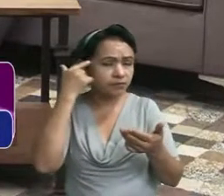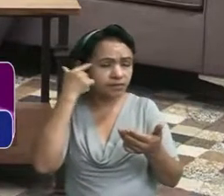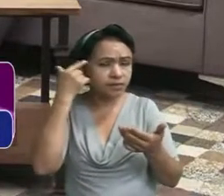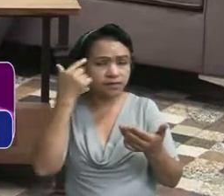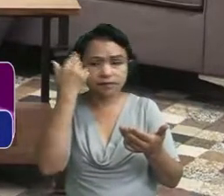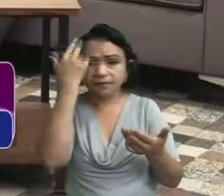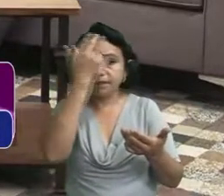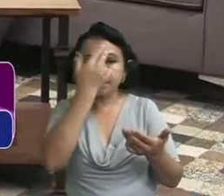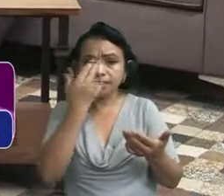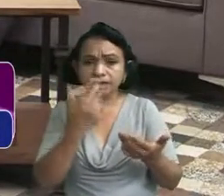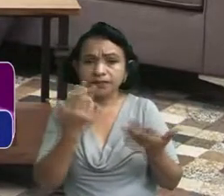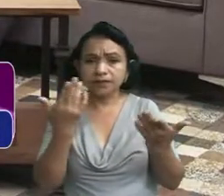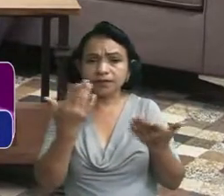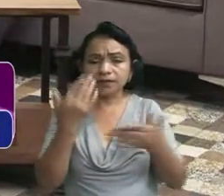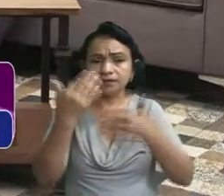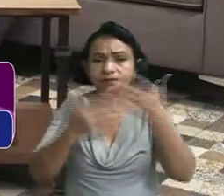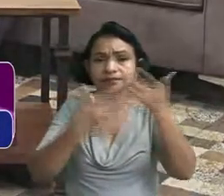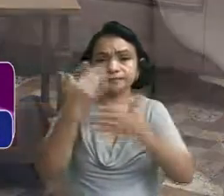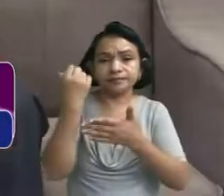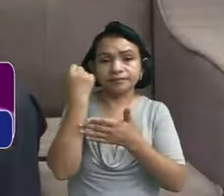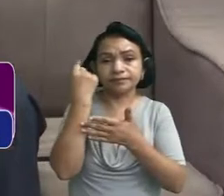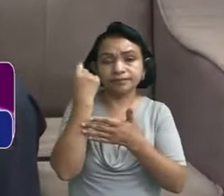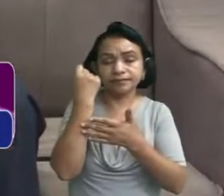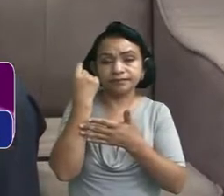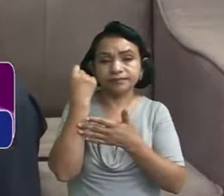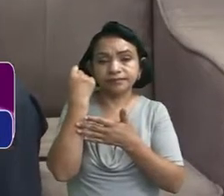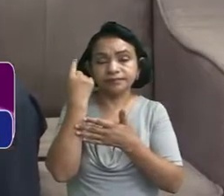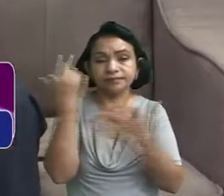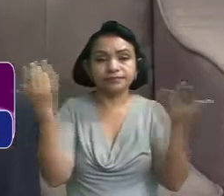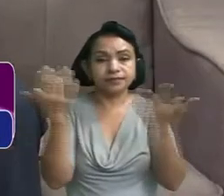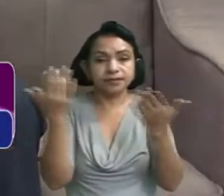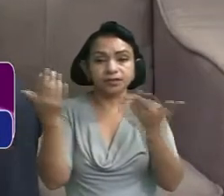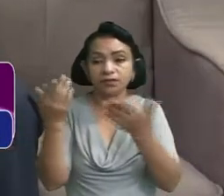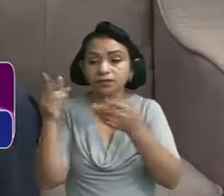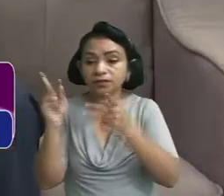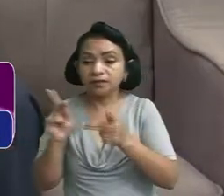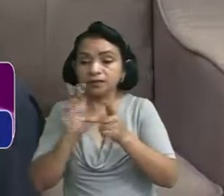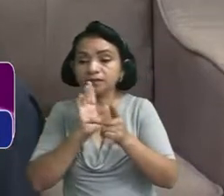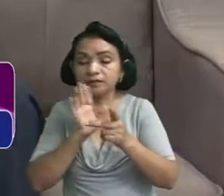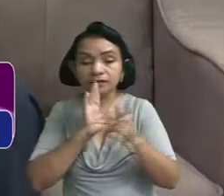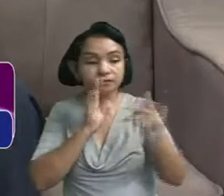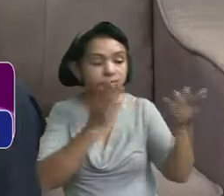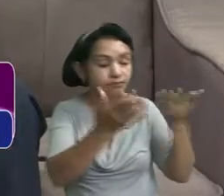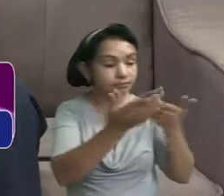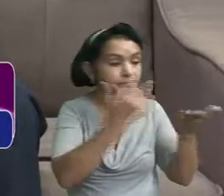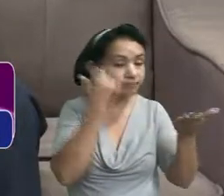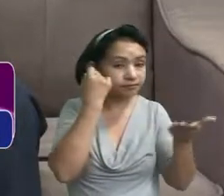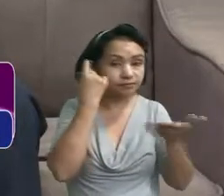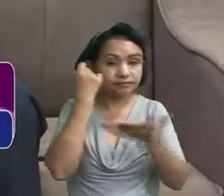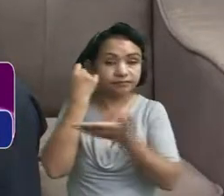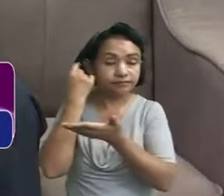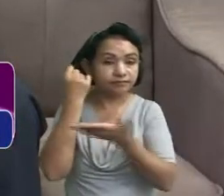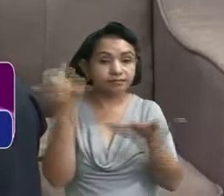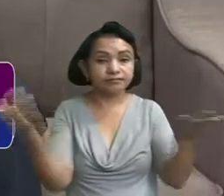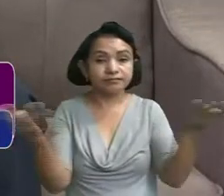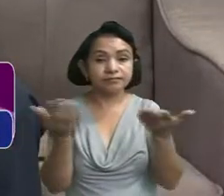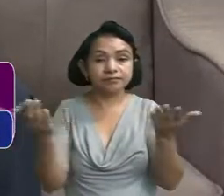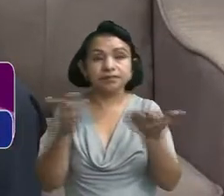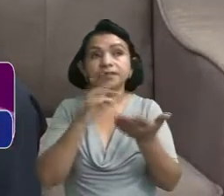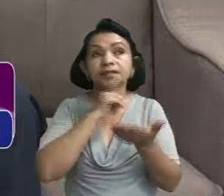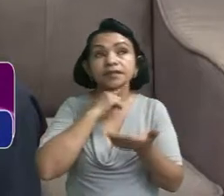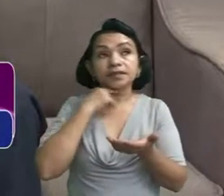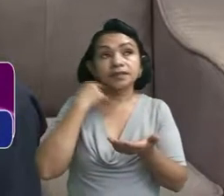que era ya para ir entendiendo los procesos de entendimiento, de conversaciones y de negociaciones. Efectivamente,